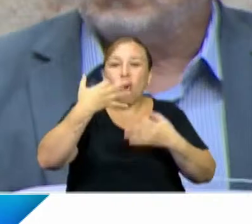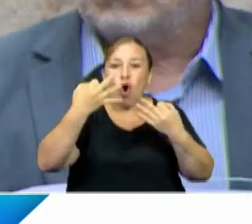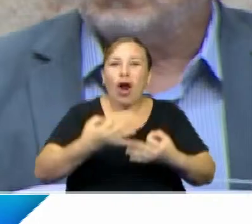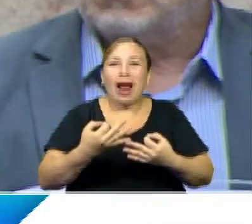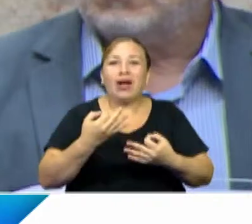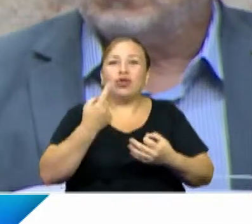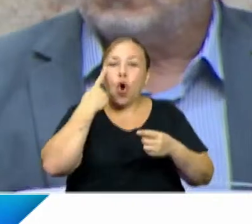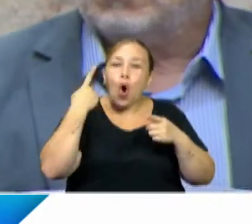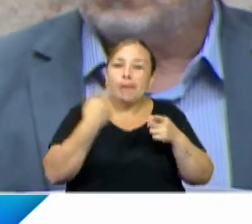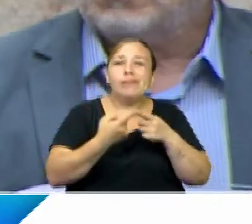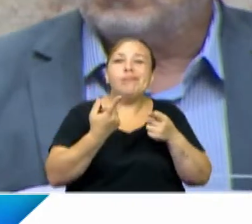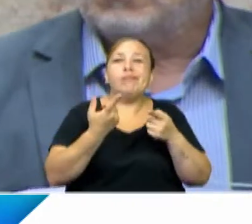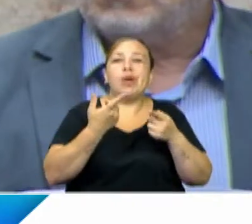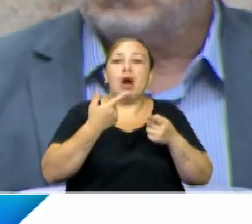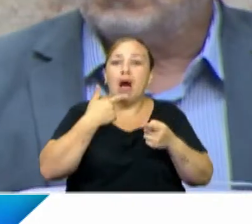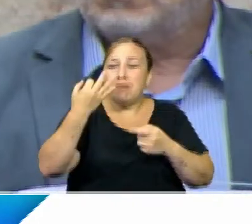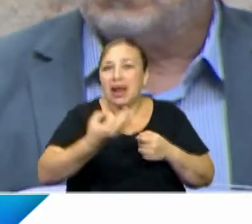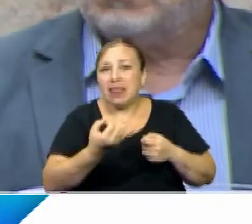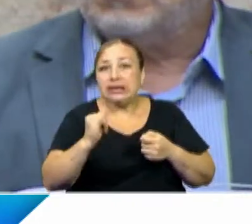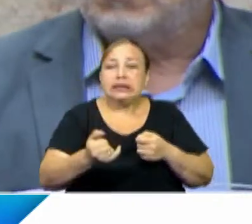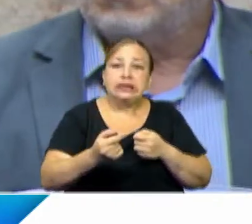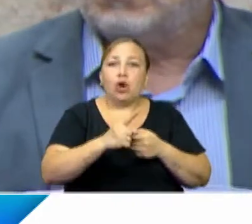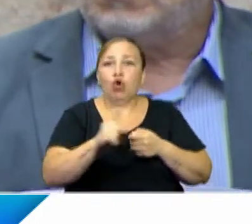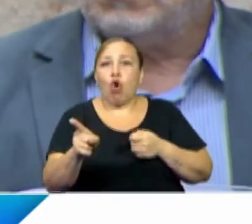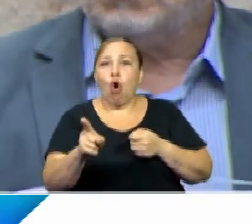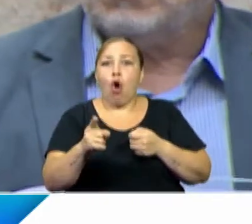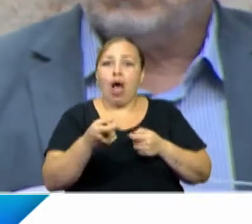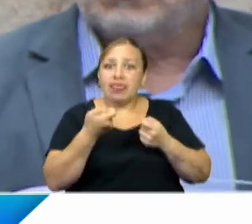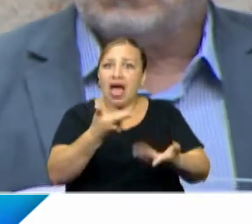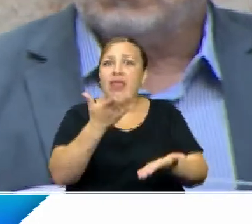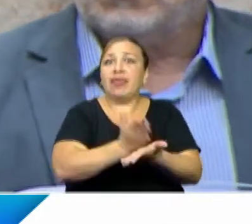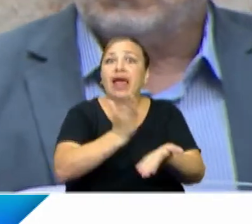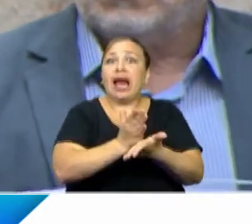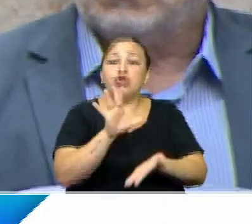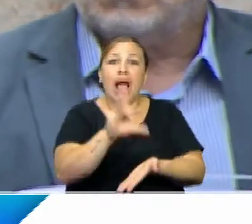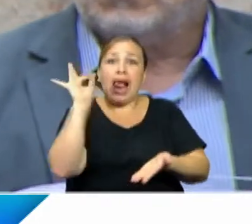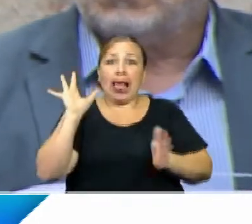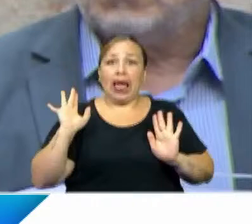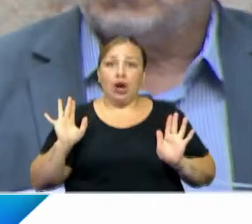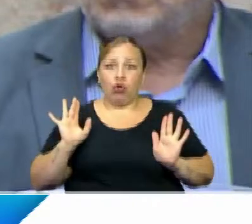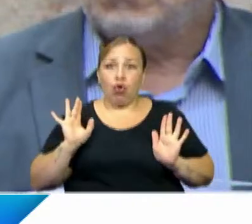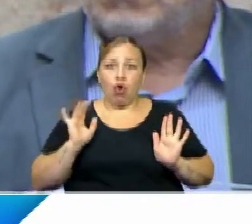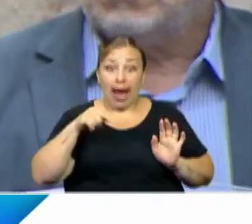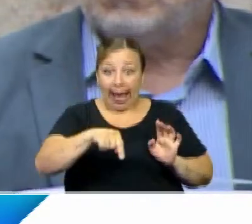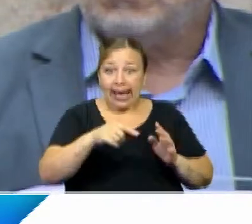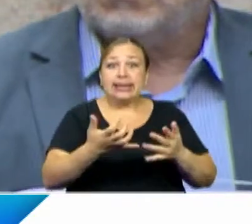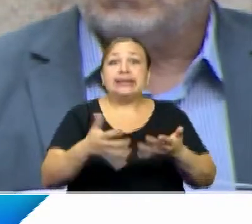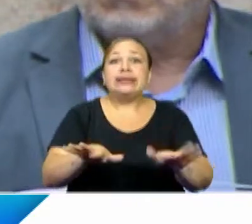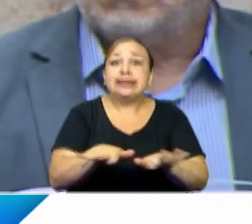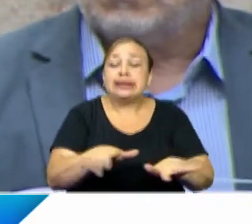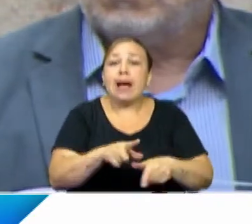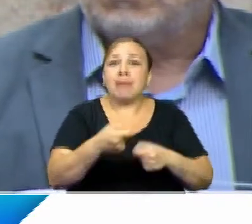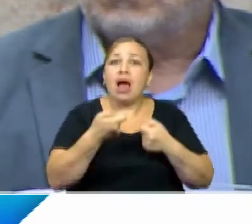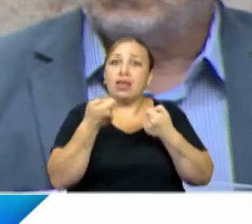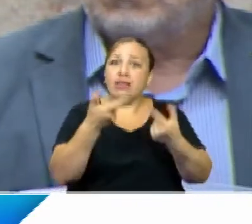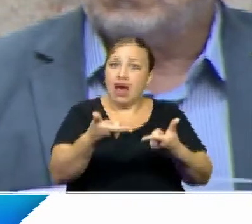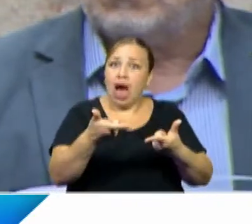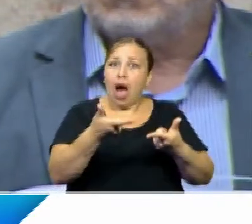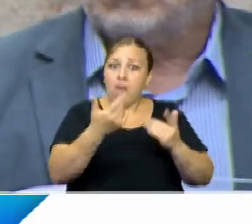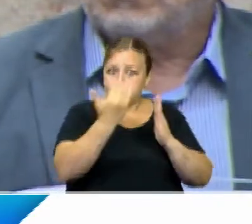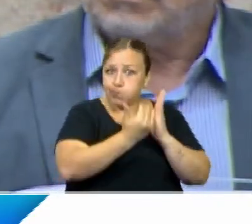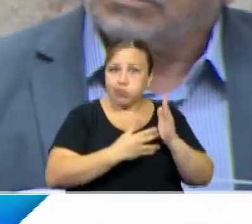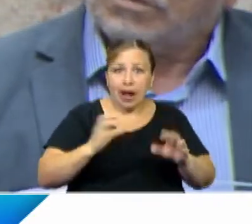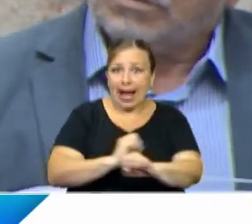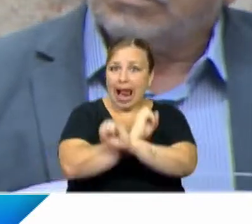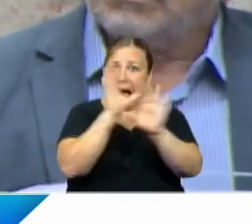si es legítimo o no limitar el derecho a ser elegido, porque nuestro sistema legal contempla de manera clara